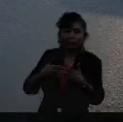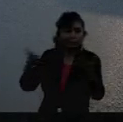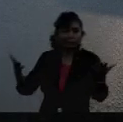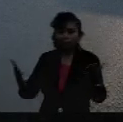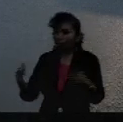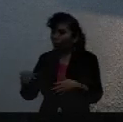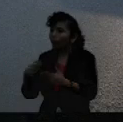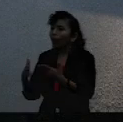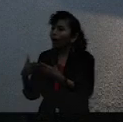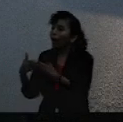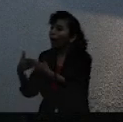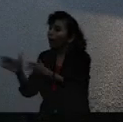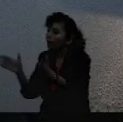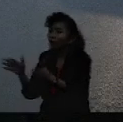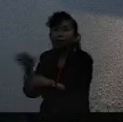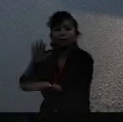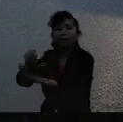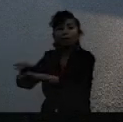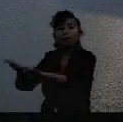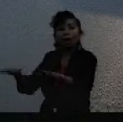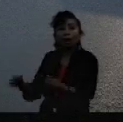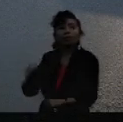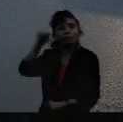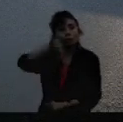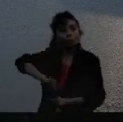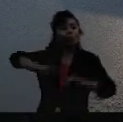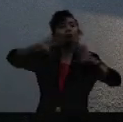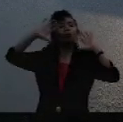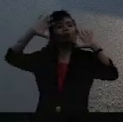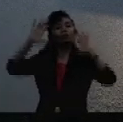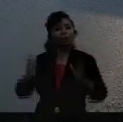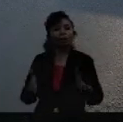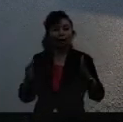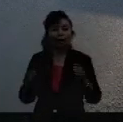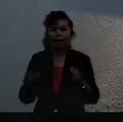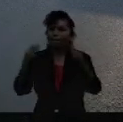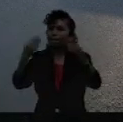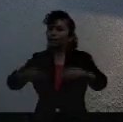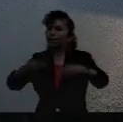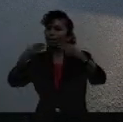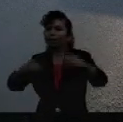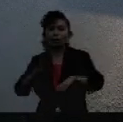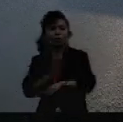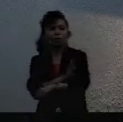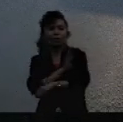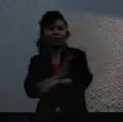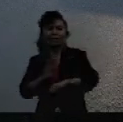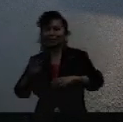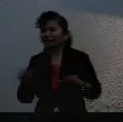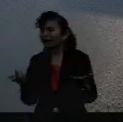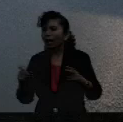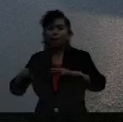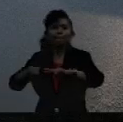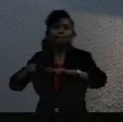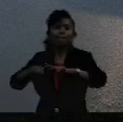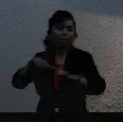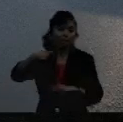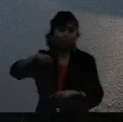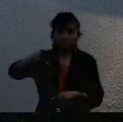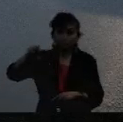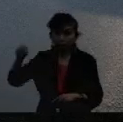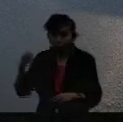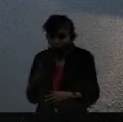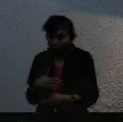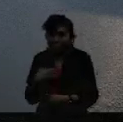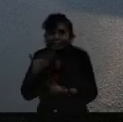Carrillo Puerto y hoy es una realidad el tiangui comercial yash el mercado del bienestar en Nicolás br parque Quintana ro que estamos